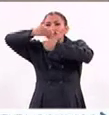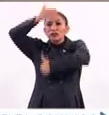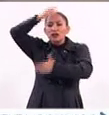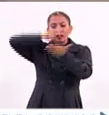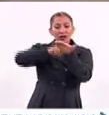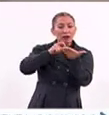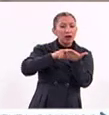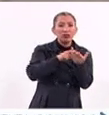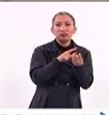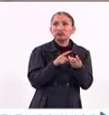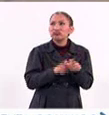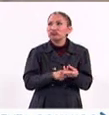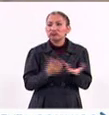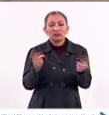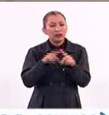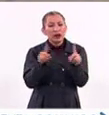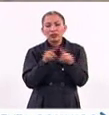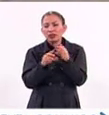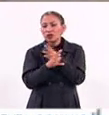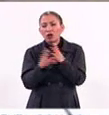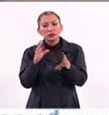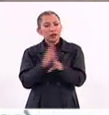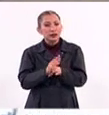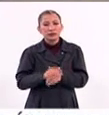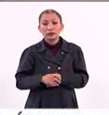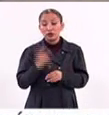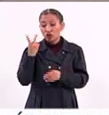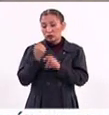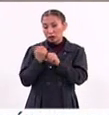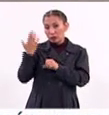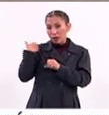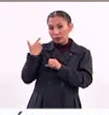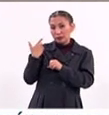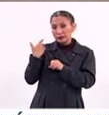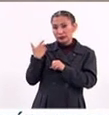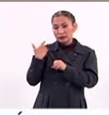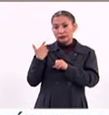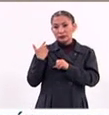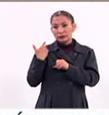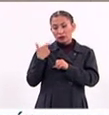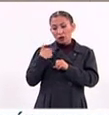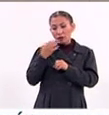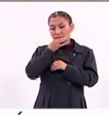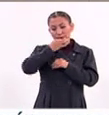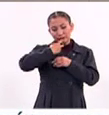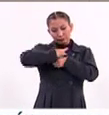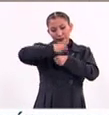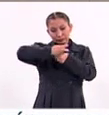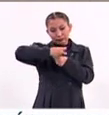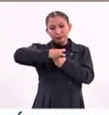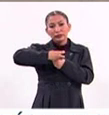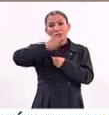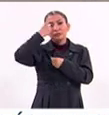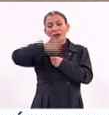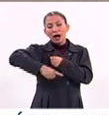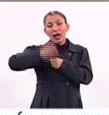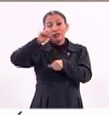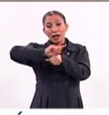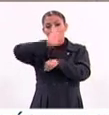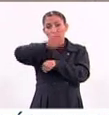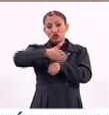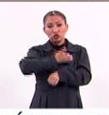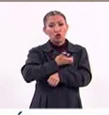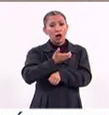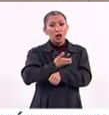hecho muchas piezas, ¿no? Hace 2 años también me convocaron a hacer el Día de Muertos